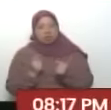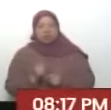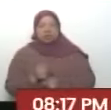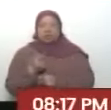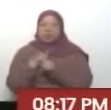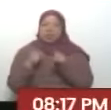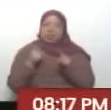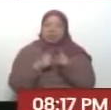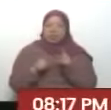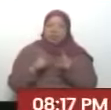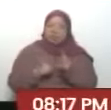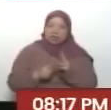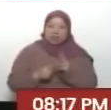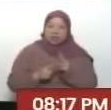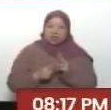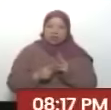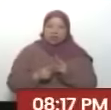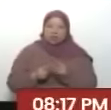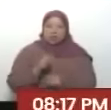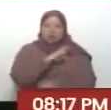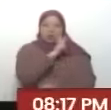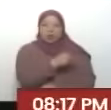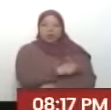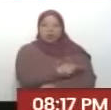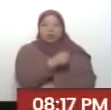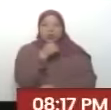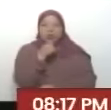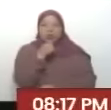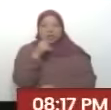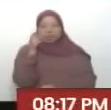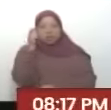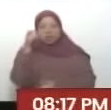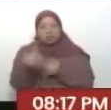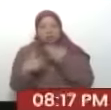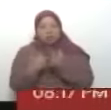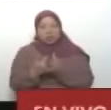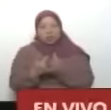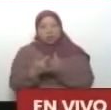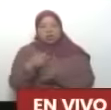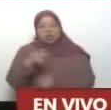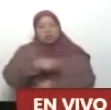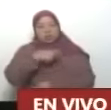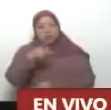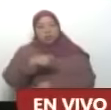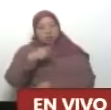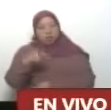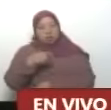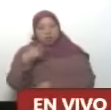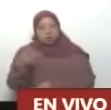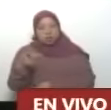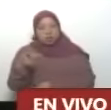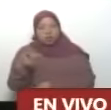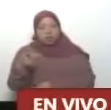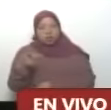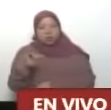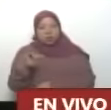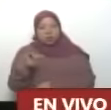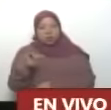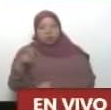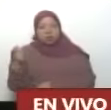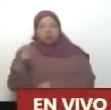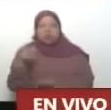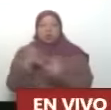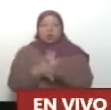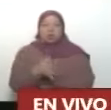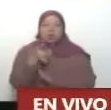muy disputados, fuertemente disputados, de fuerte polarización, que eran